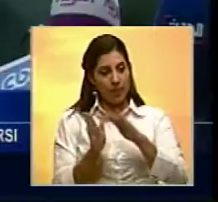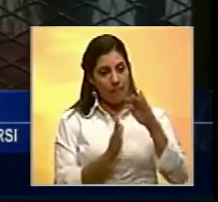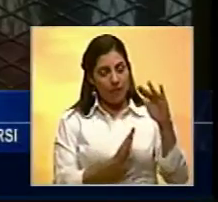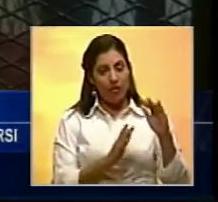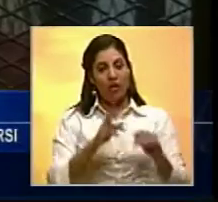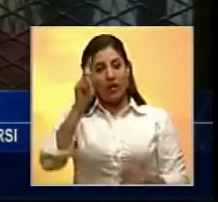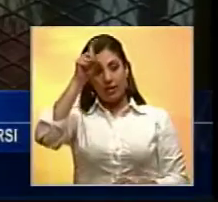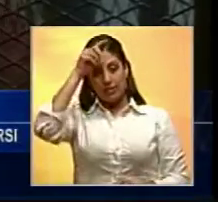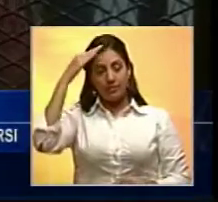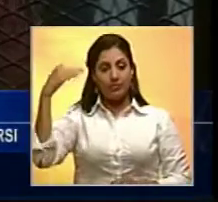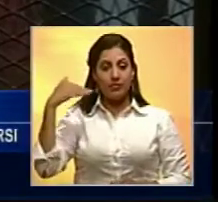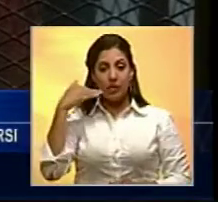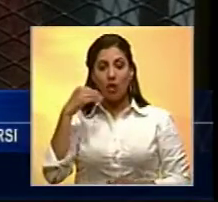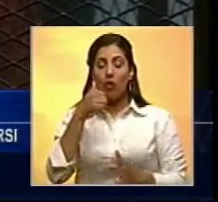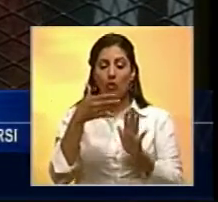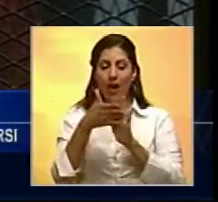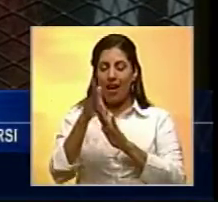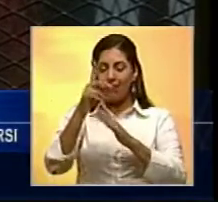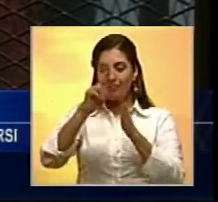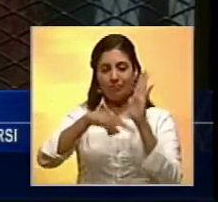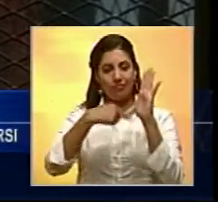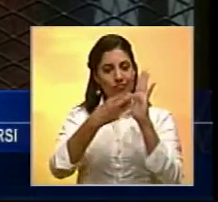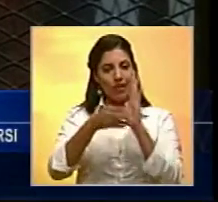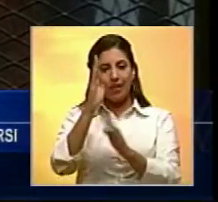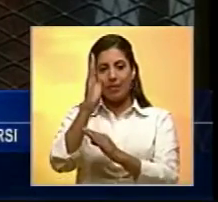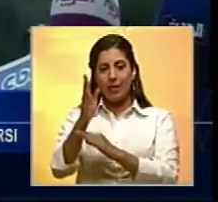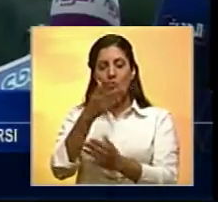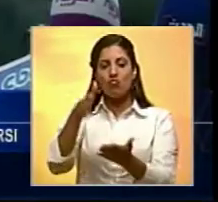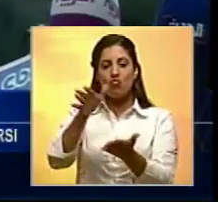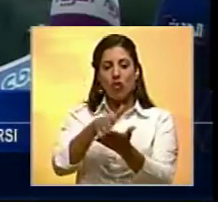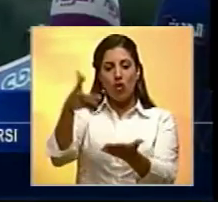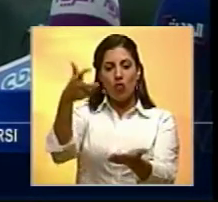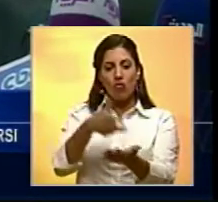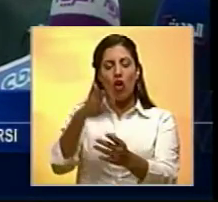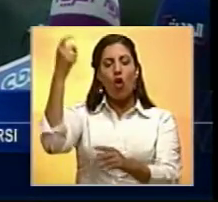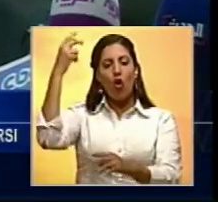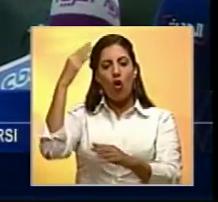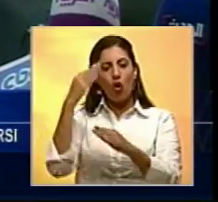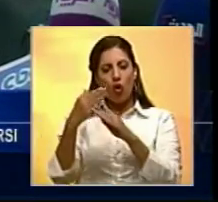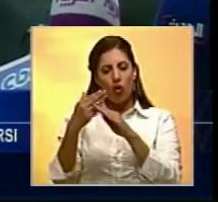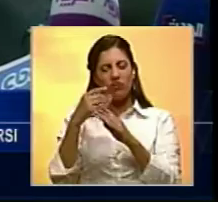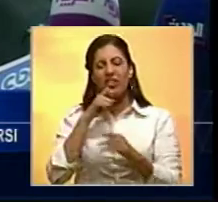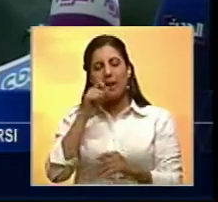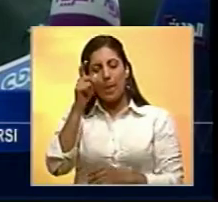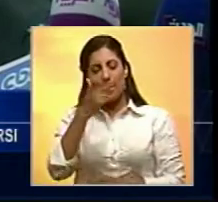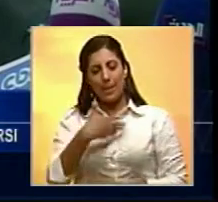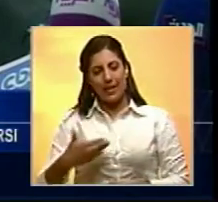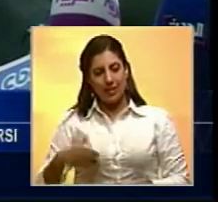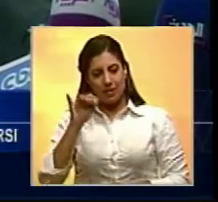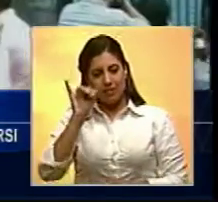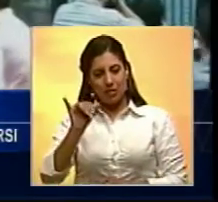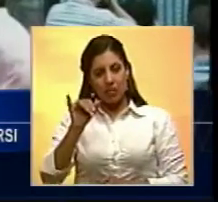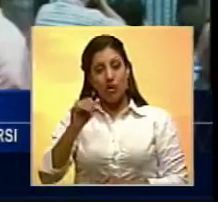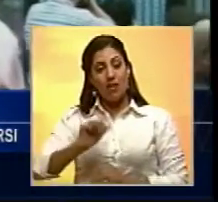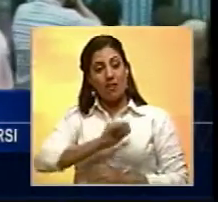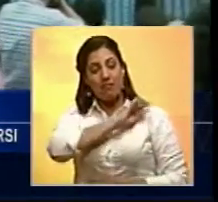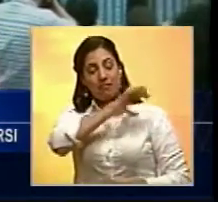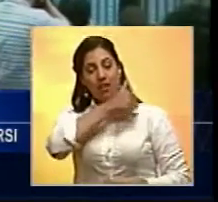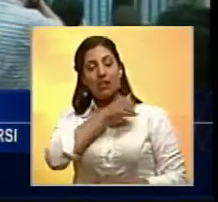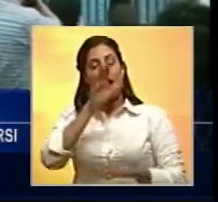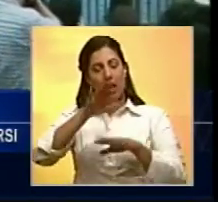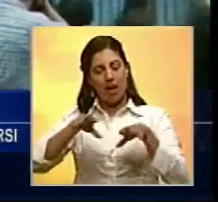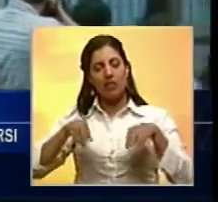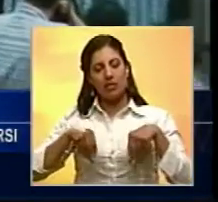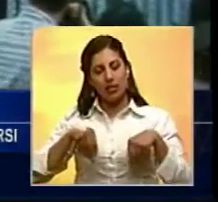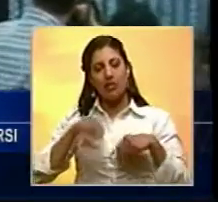En Egipto, el Tribunal de Casación anuló la condena de pena de muerte contra el derrocado presidente Mohamed Morsi. La máxima instancia aceptó